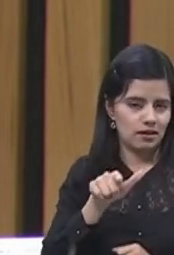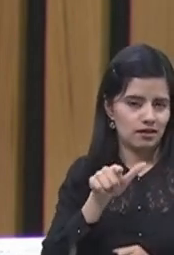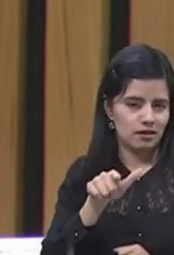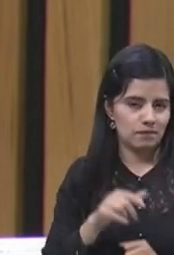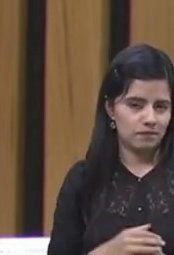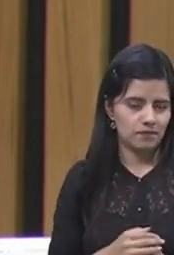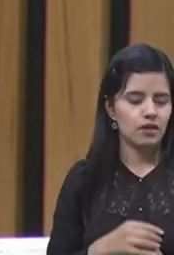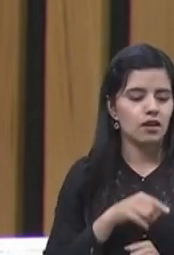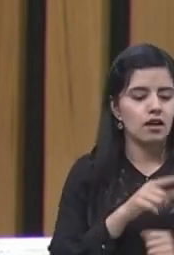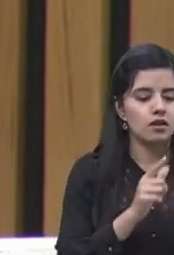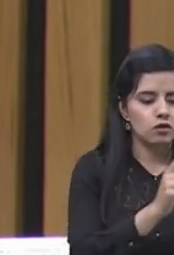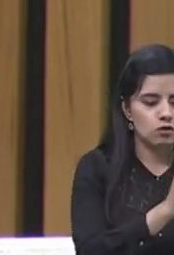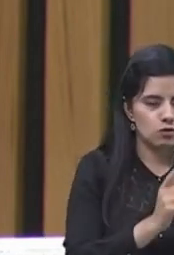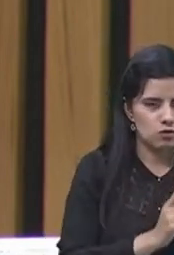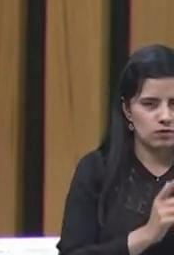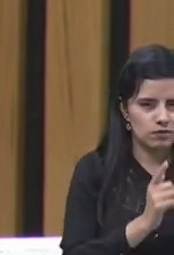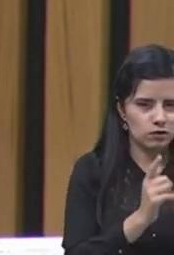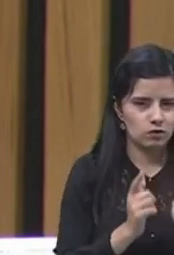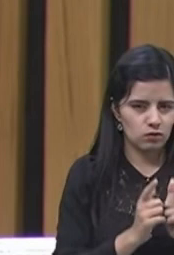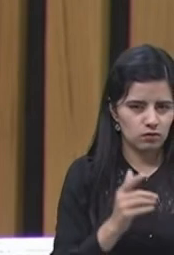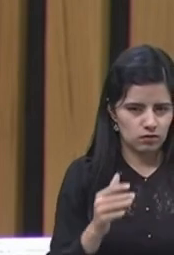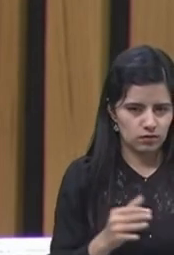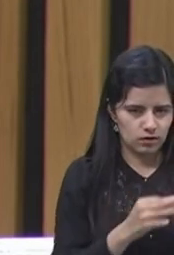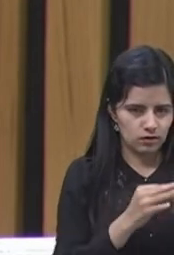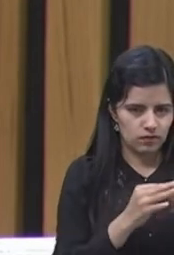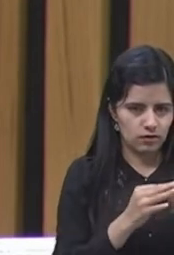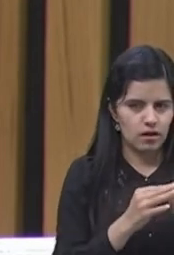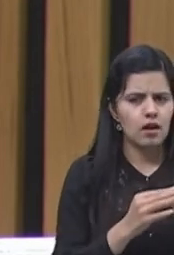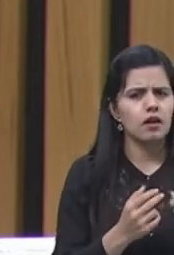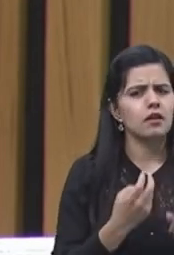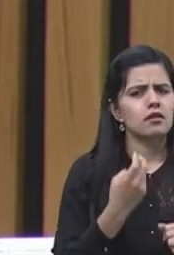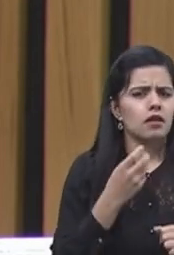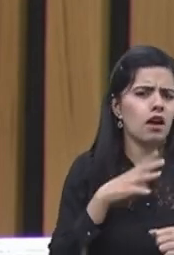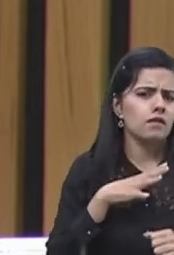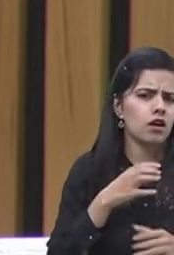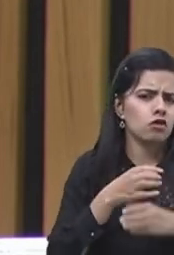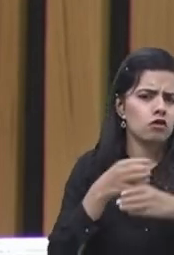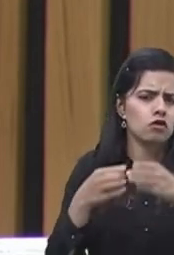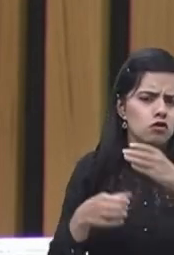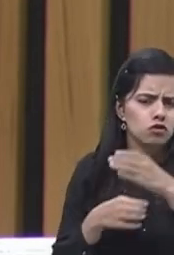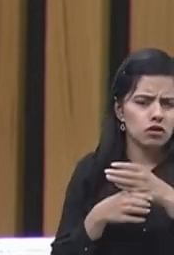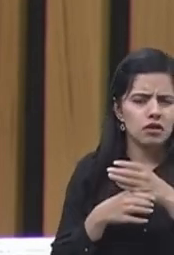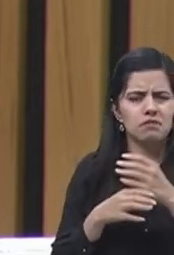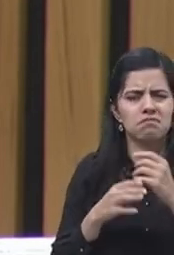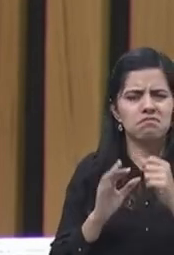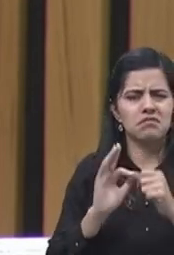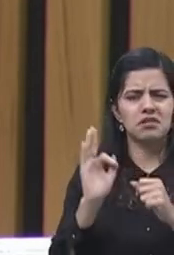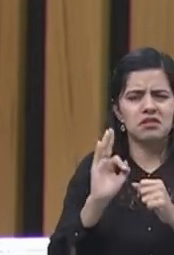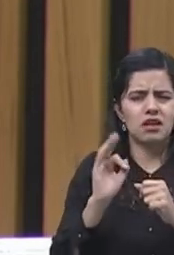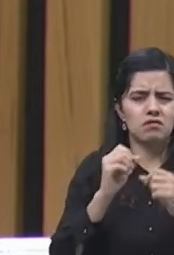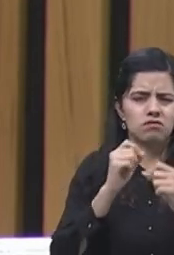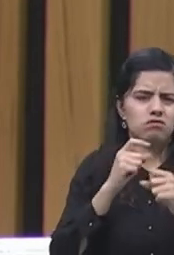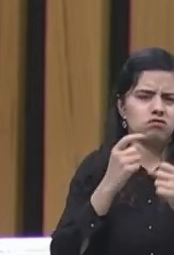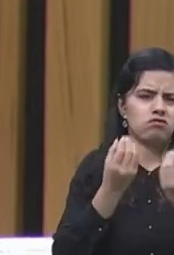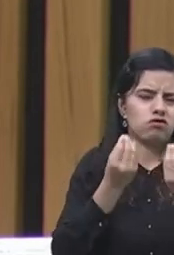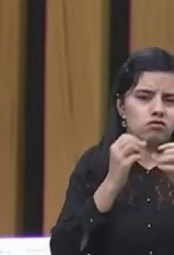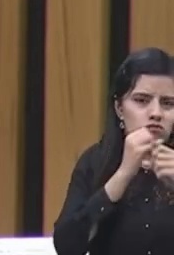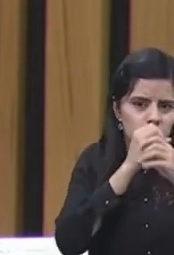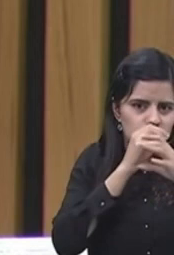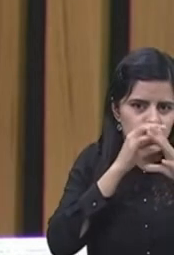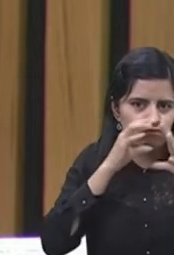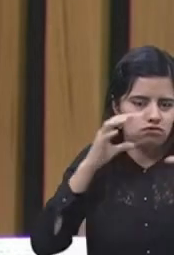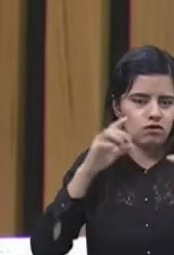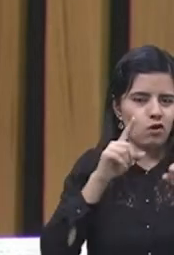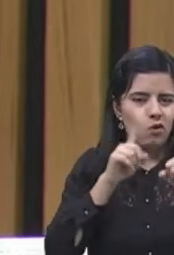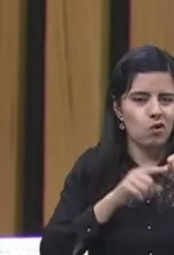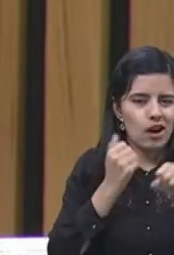Eso sería cargada y tampoco se busca eso. Pero si no hacen caso, va a suceder lo